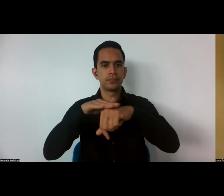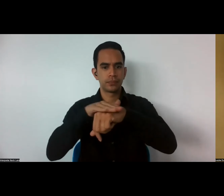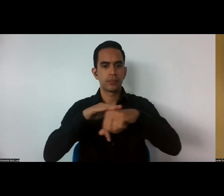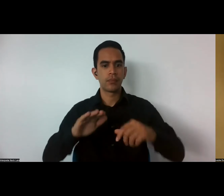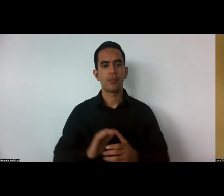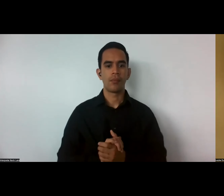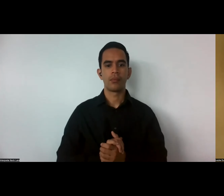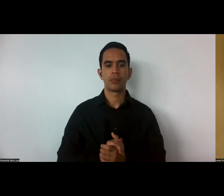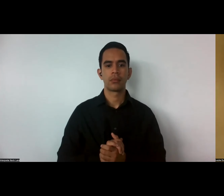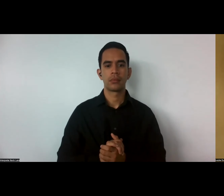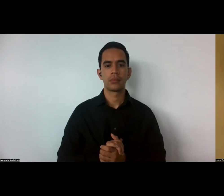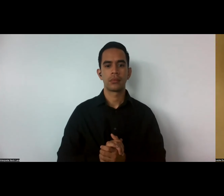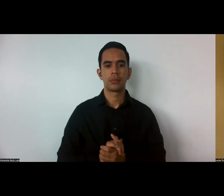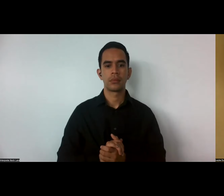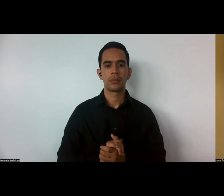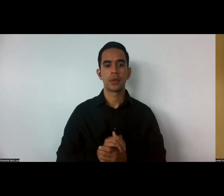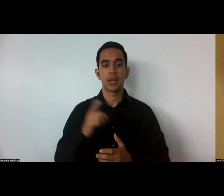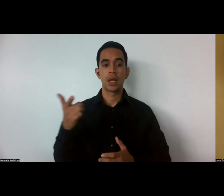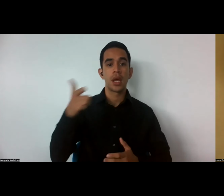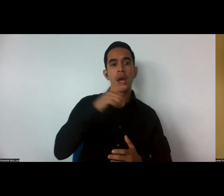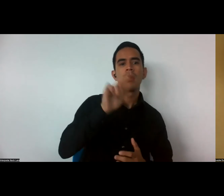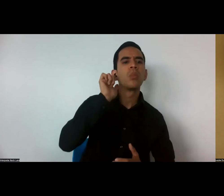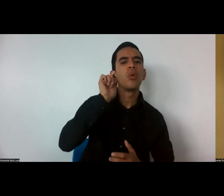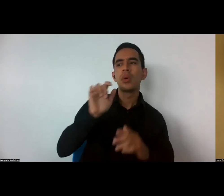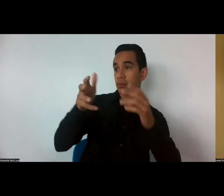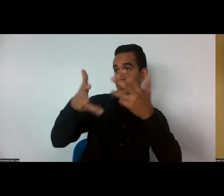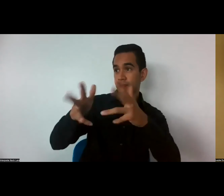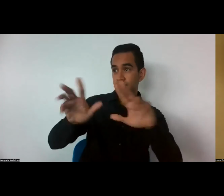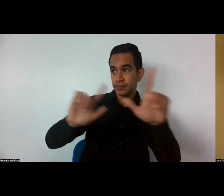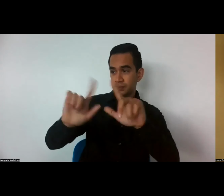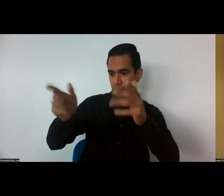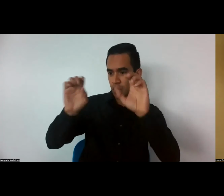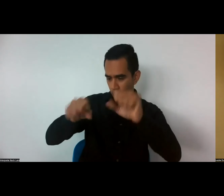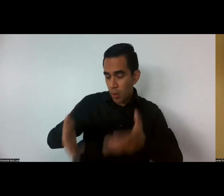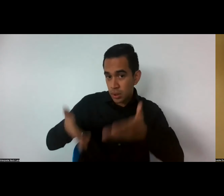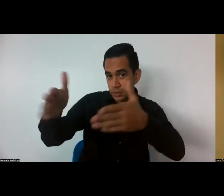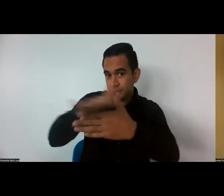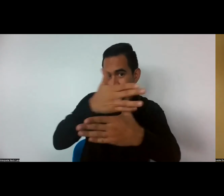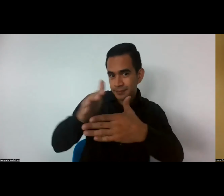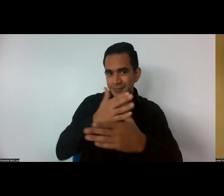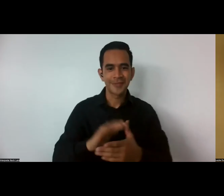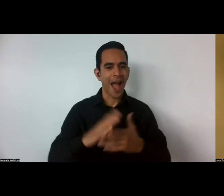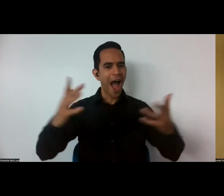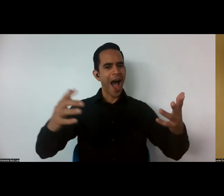Ahorita ya tienen los permisos para poder compartir. Bienvenidos todos. Me encanta ver ese chat aquí.